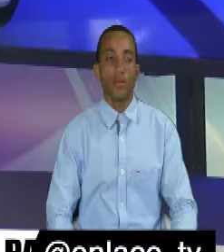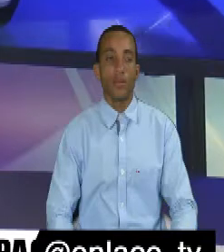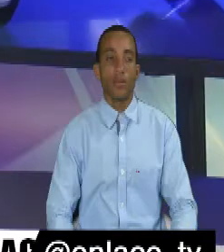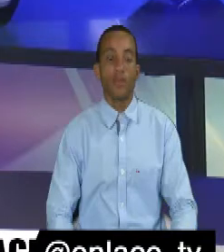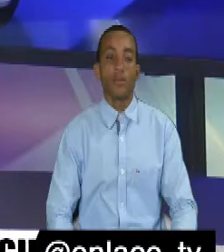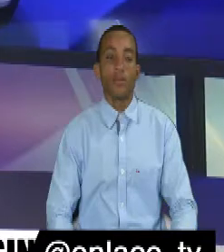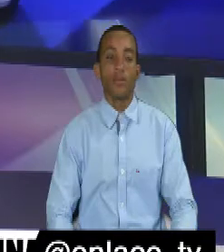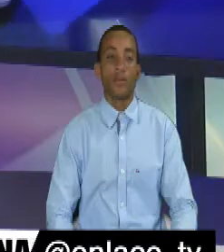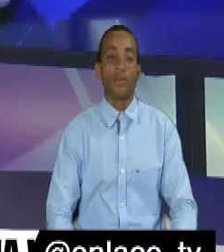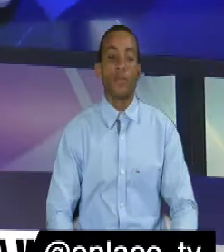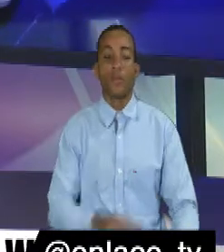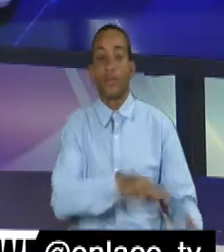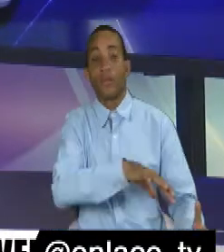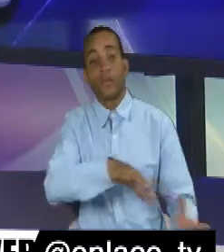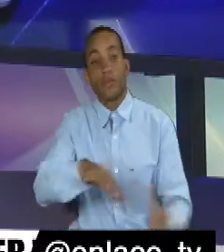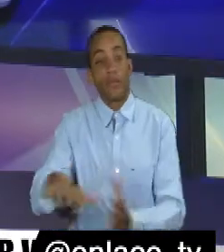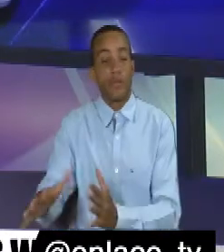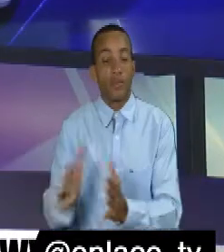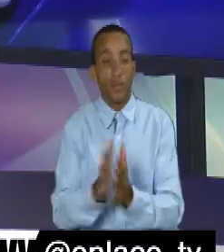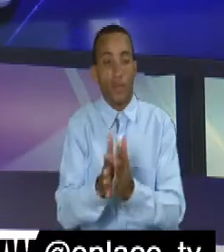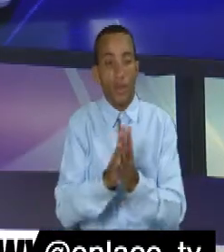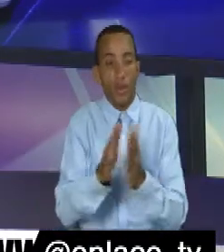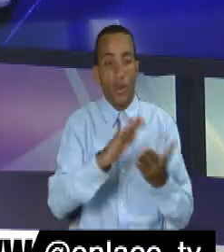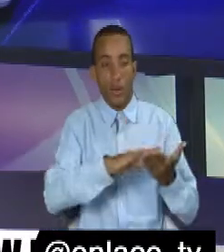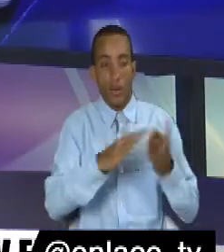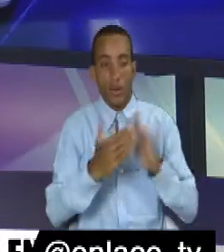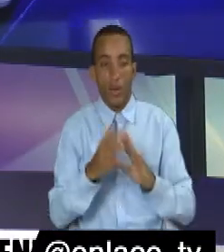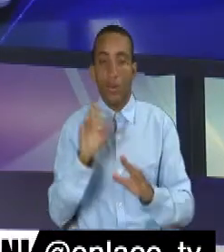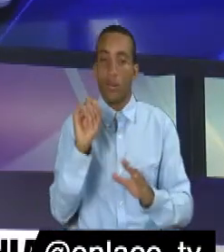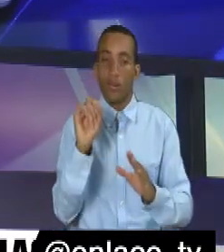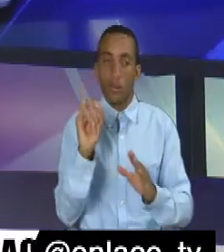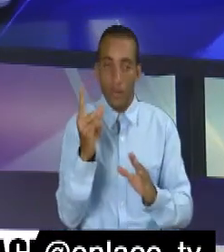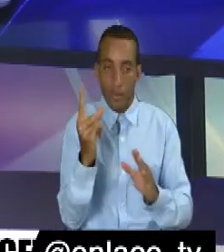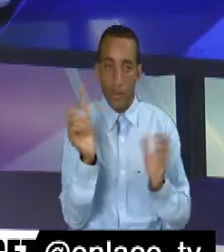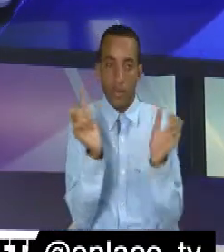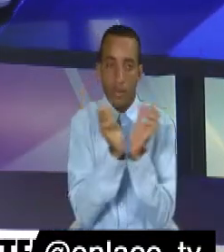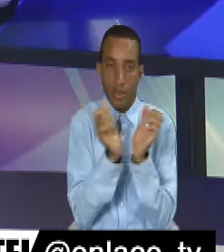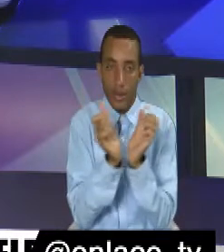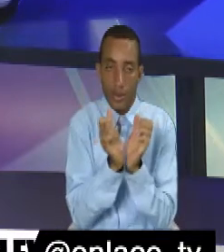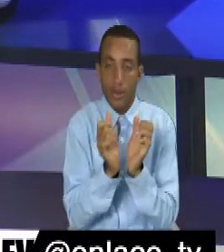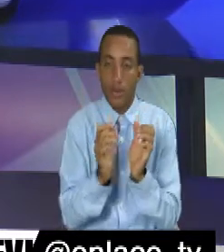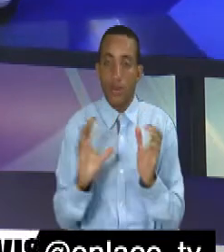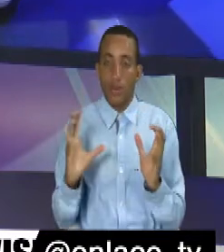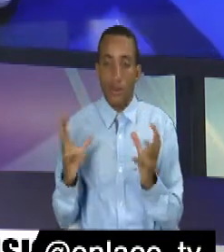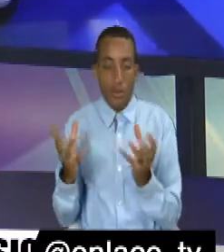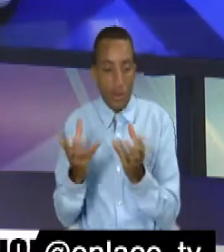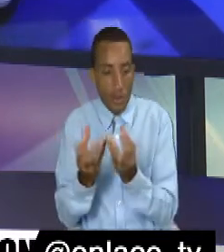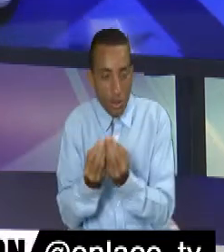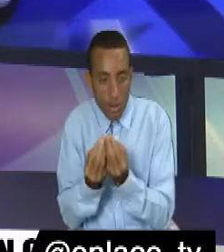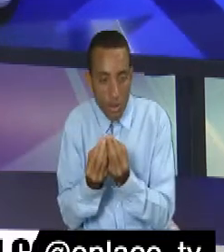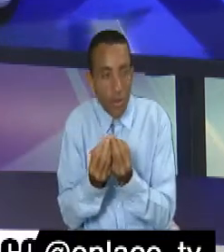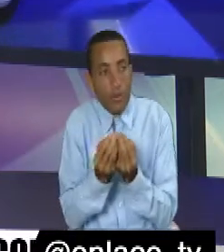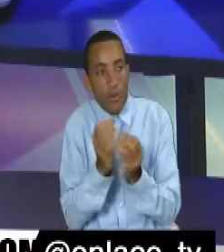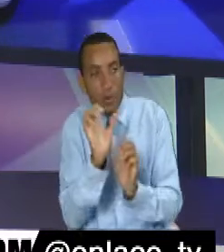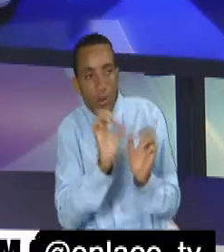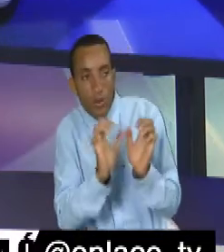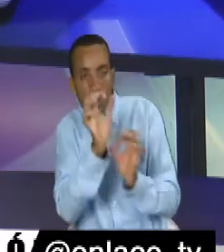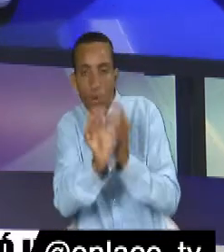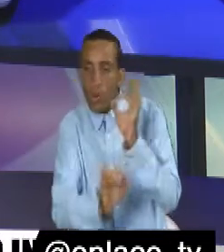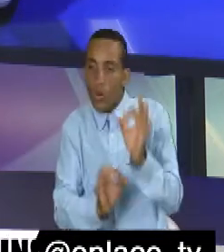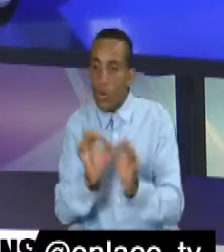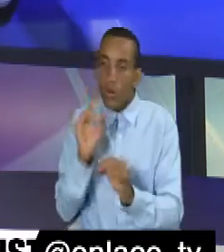En otras noticias, la comunidad del barrio Primero de Mayo se organizó para crear su frente de seguridad. Este viernes está prevista su